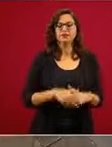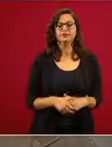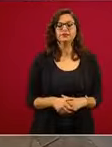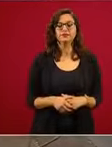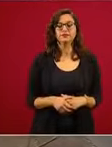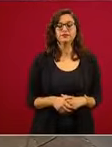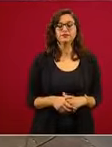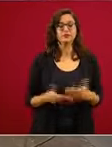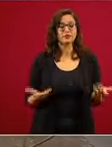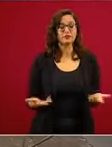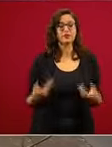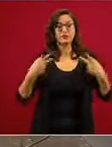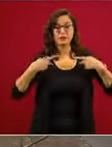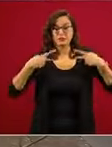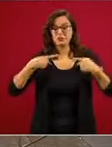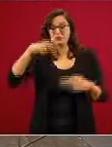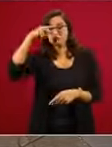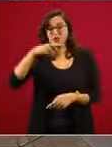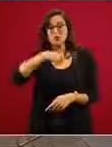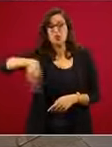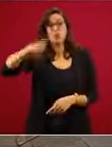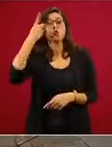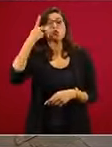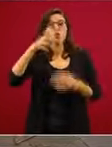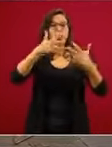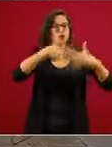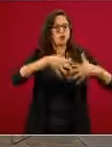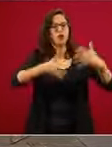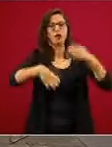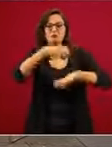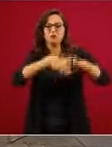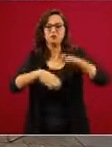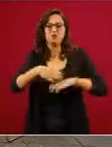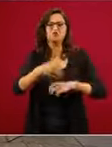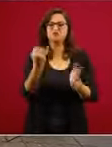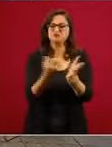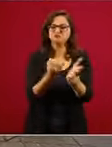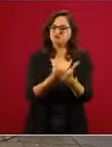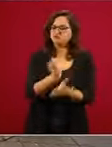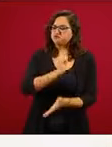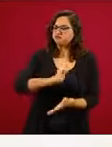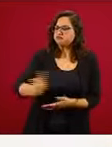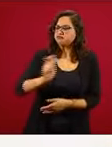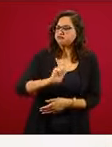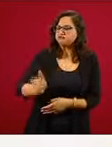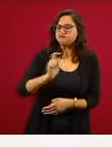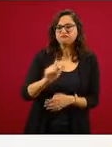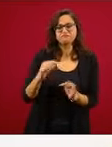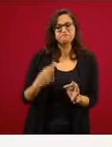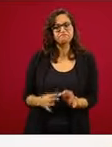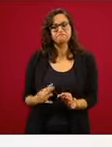Los empresarios mexicanos cumplen con sus contribuciones.